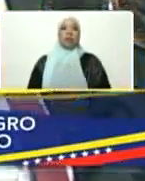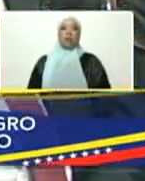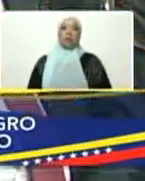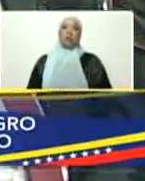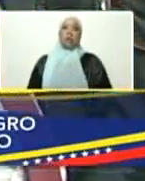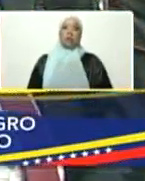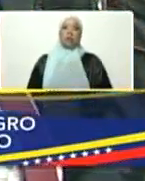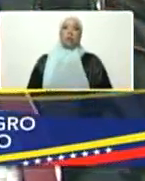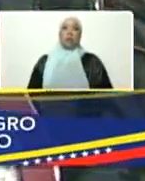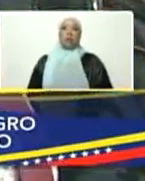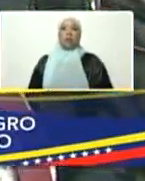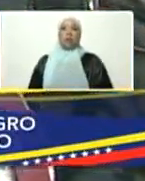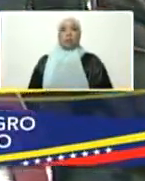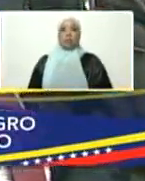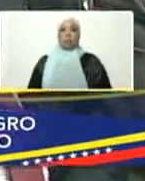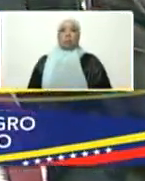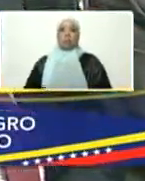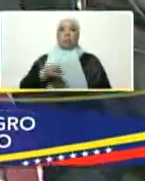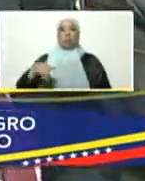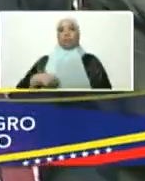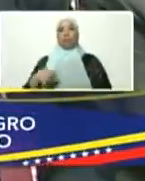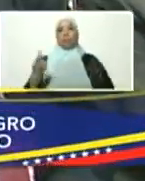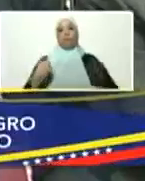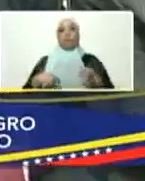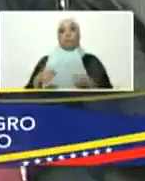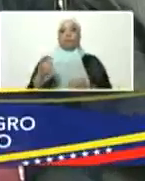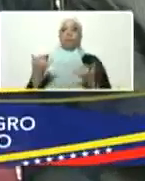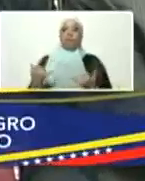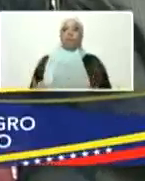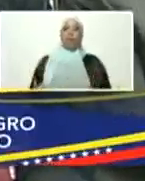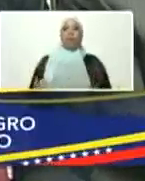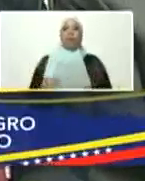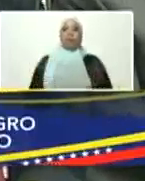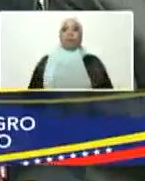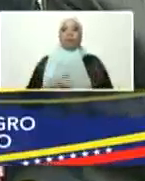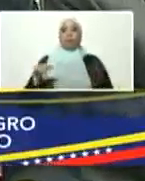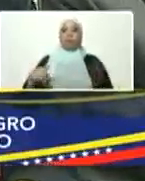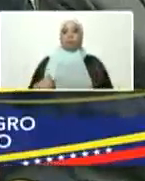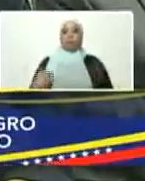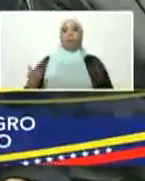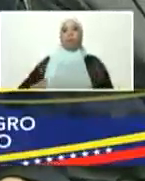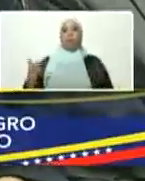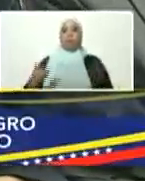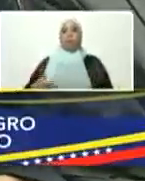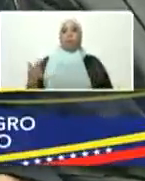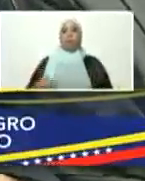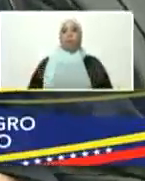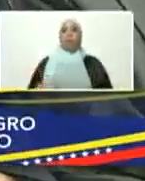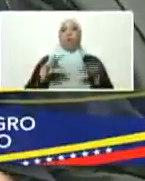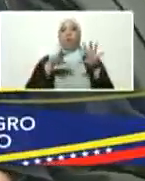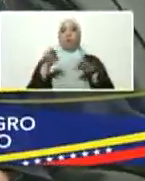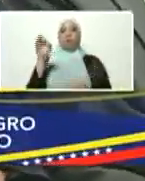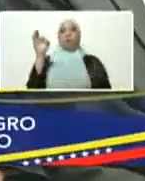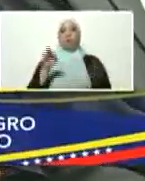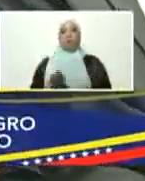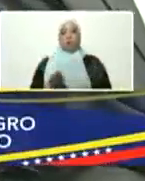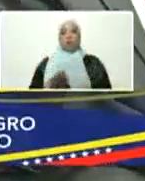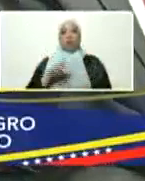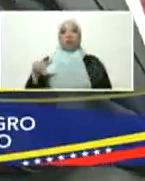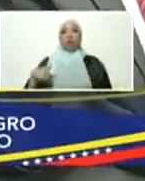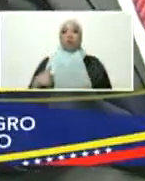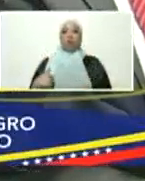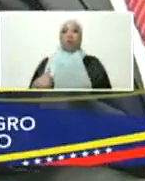Crece la nueva economía, la economía real. Y si antes nosotros importábamos el 80% de lo que llevábamos a